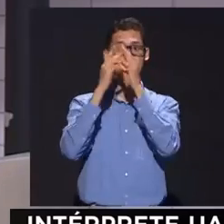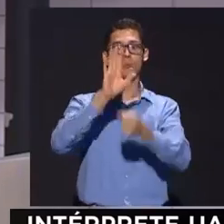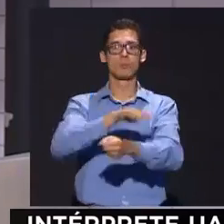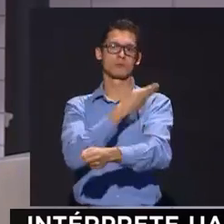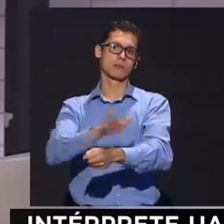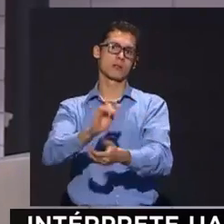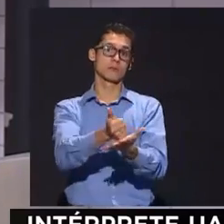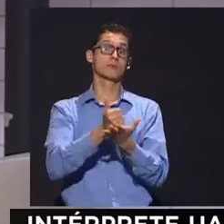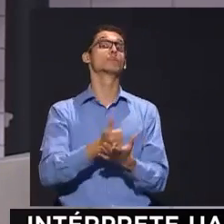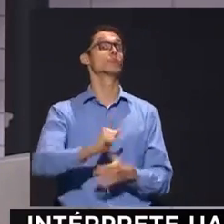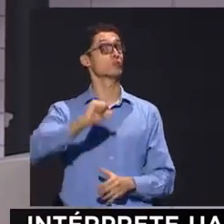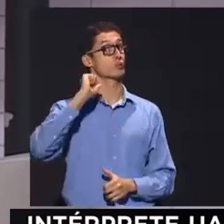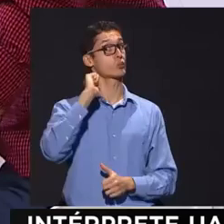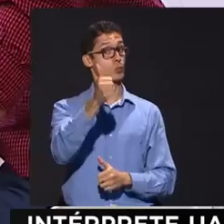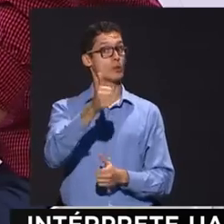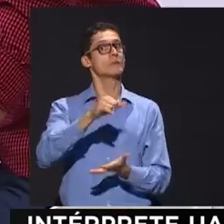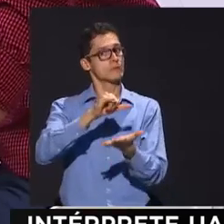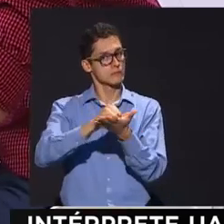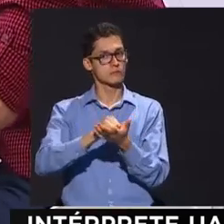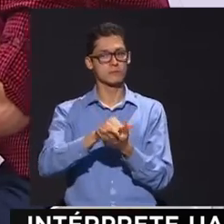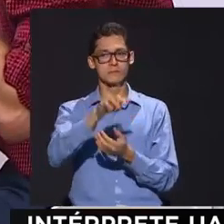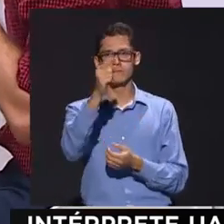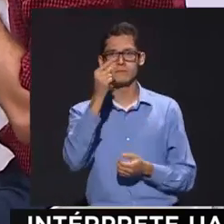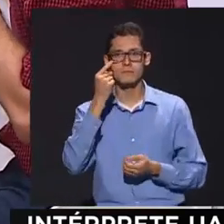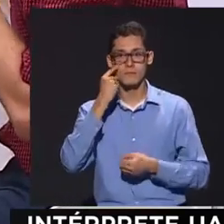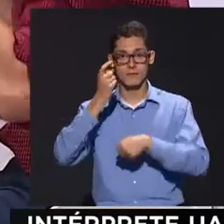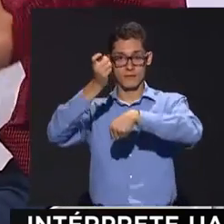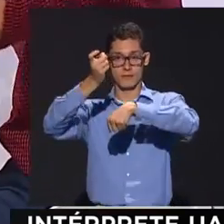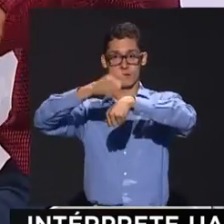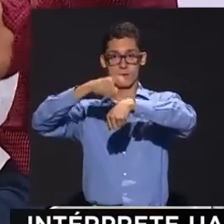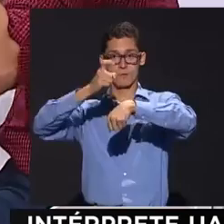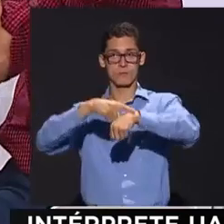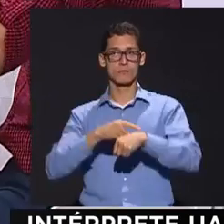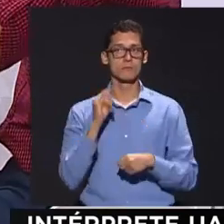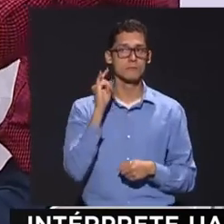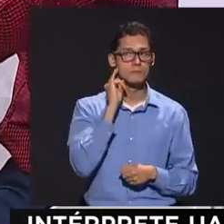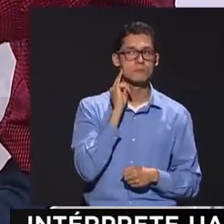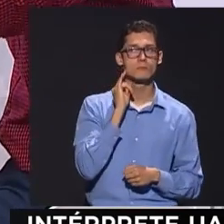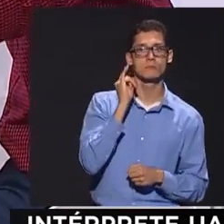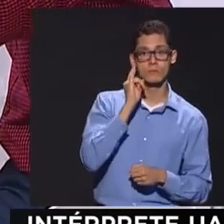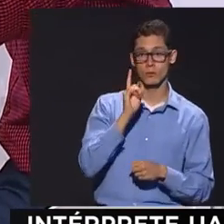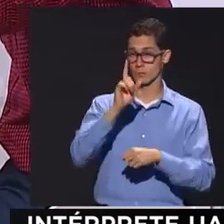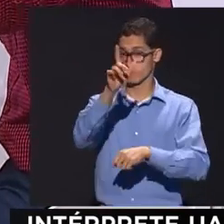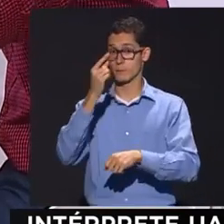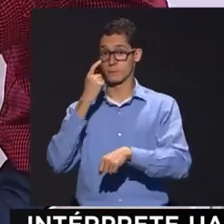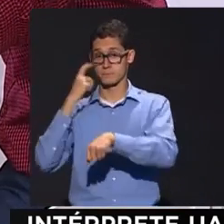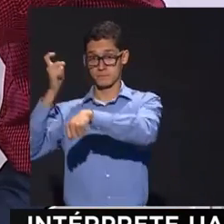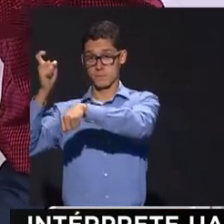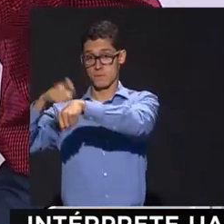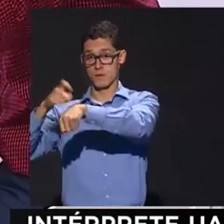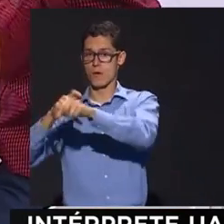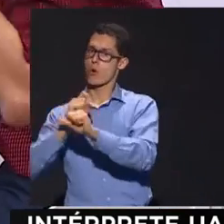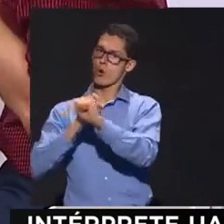un lenguaje bien complejo una de esas dimensiones es la duración en el tiempo ya habíamos visto velocidad y